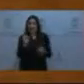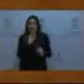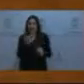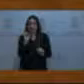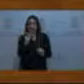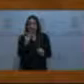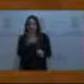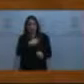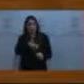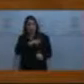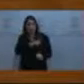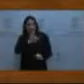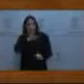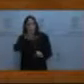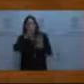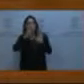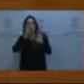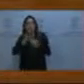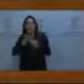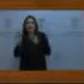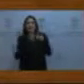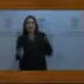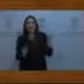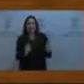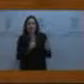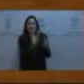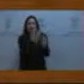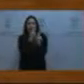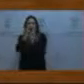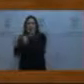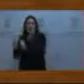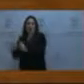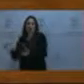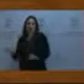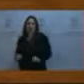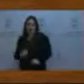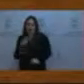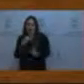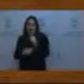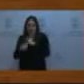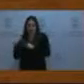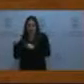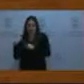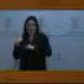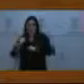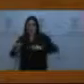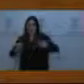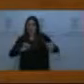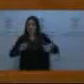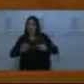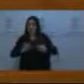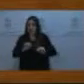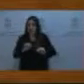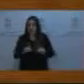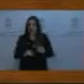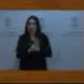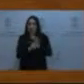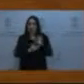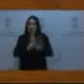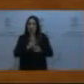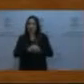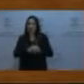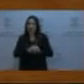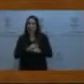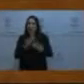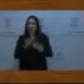España, un total de 180 bebés fueron entregados en adopción el pasado año. Una decisión totalmente legal que no tiene ningún